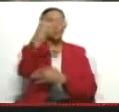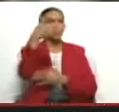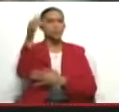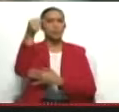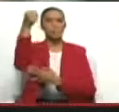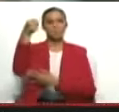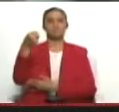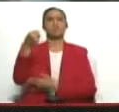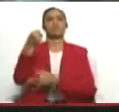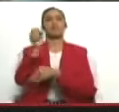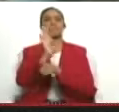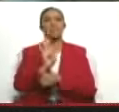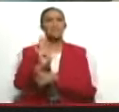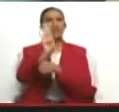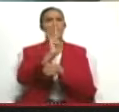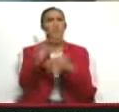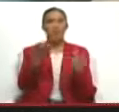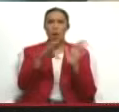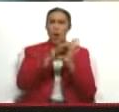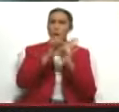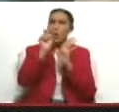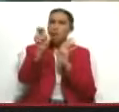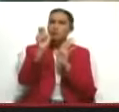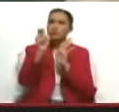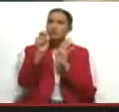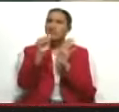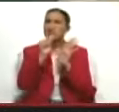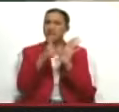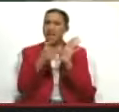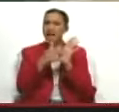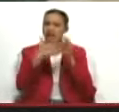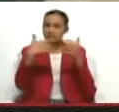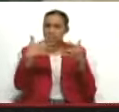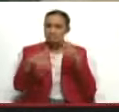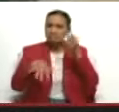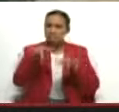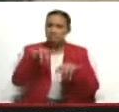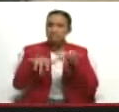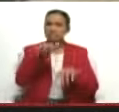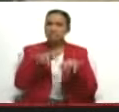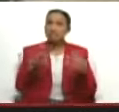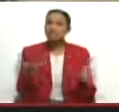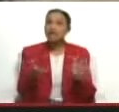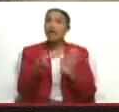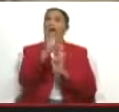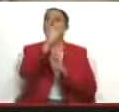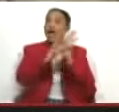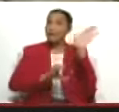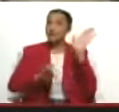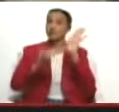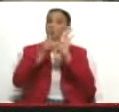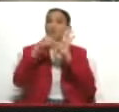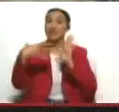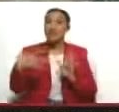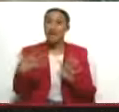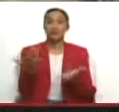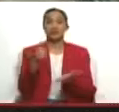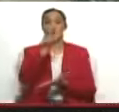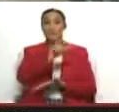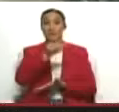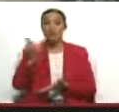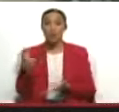la Constitución nosotros donde está el el capítulo de derechos civiles políticos